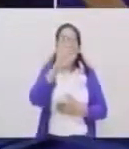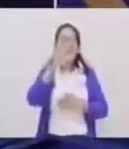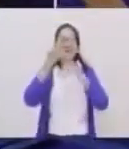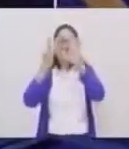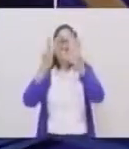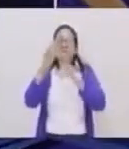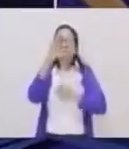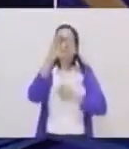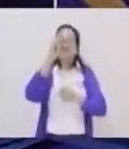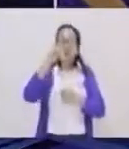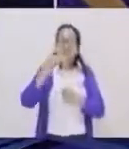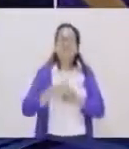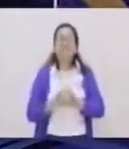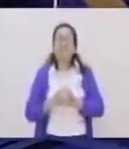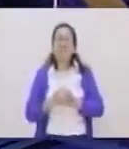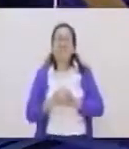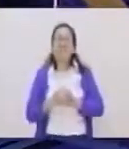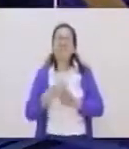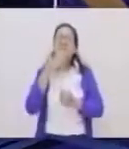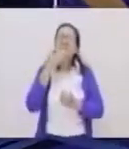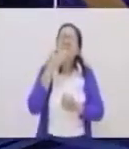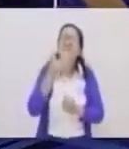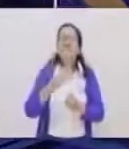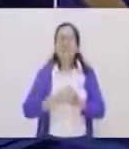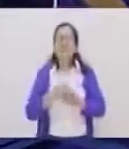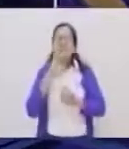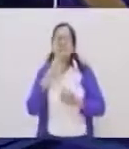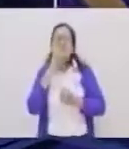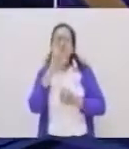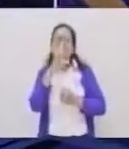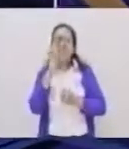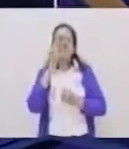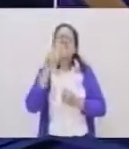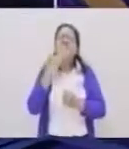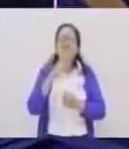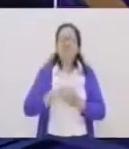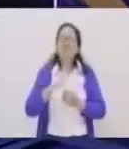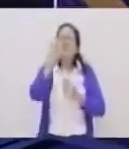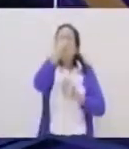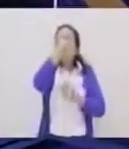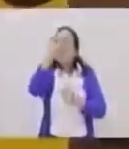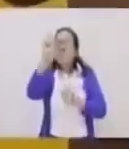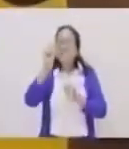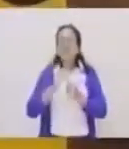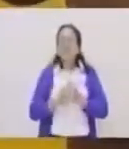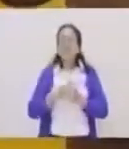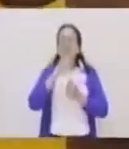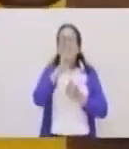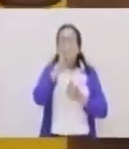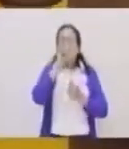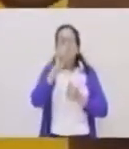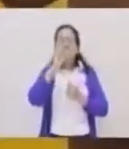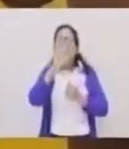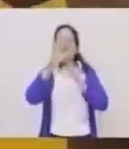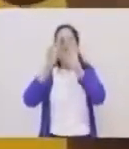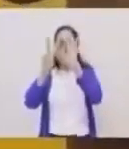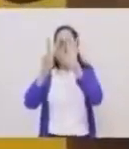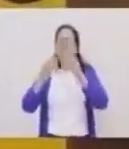La medida es de 157 centímetros. Gracias, Helen. Lo vamos a marcar